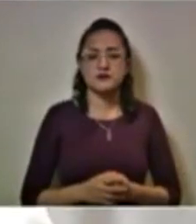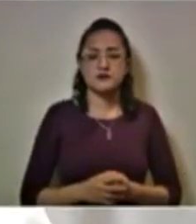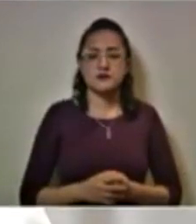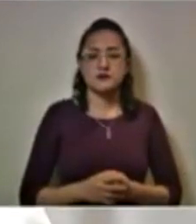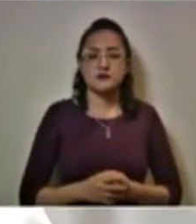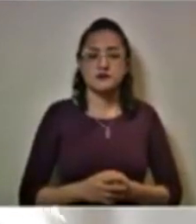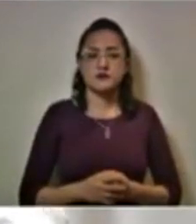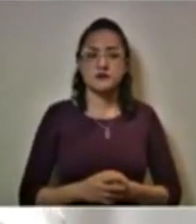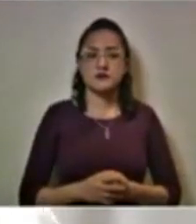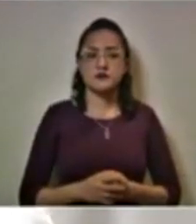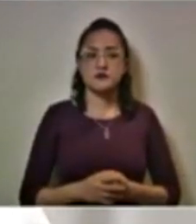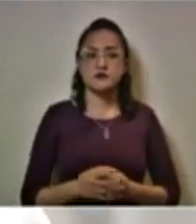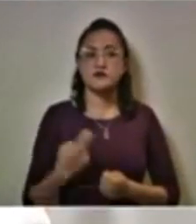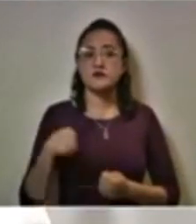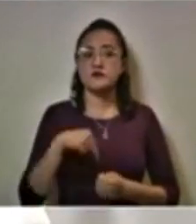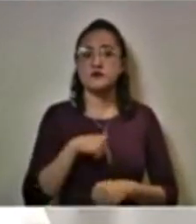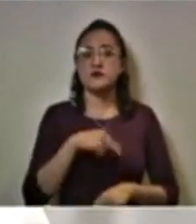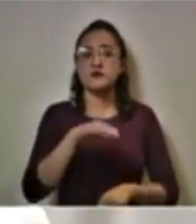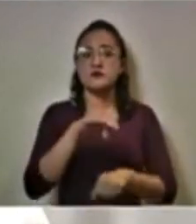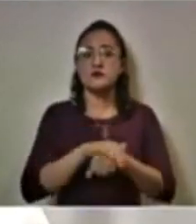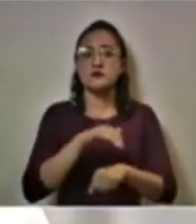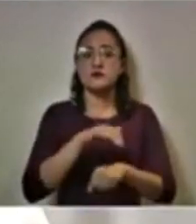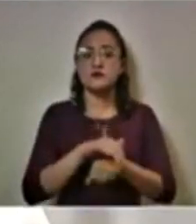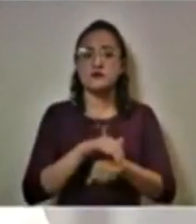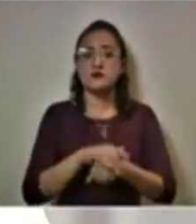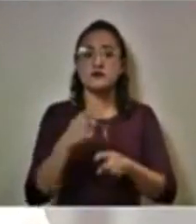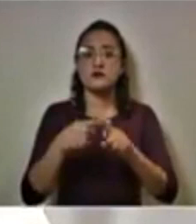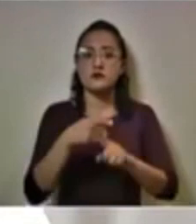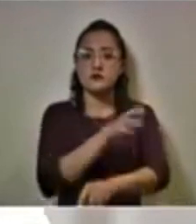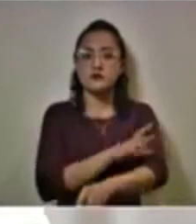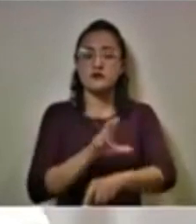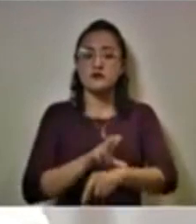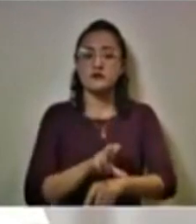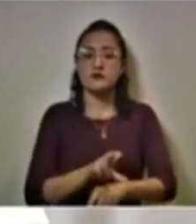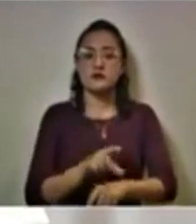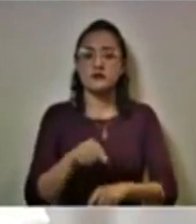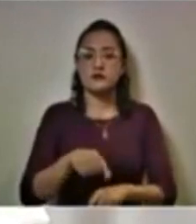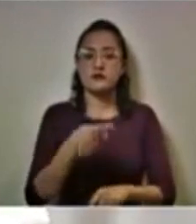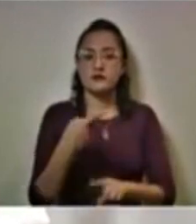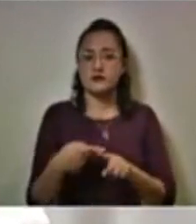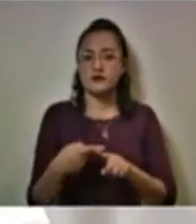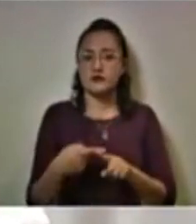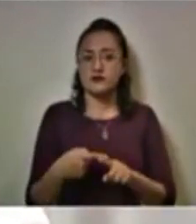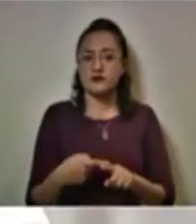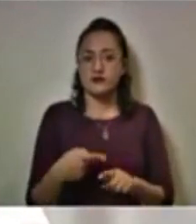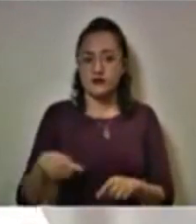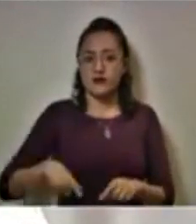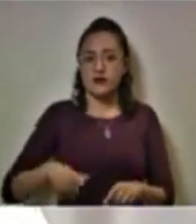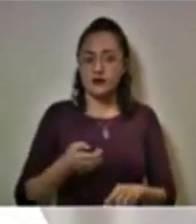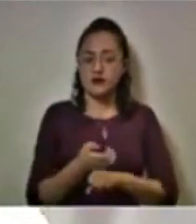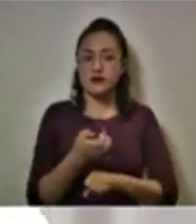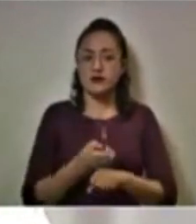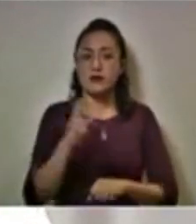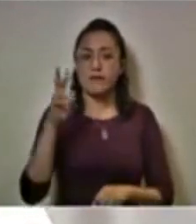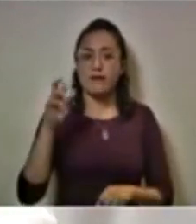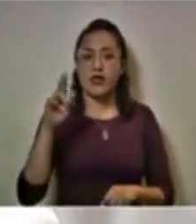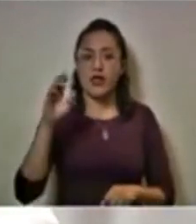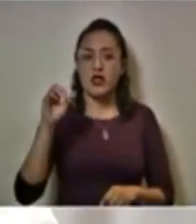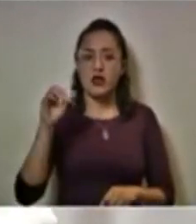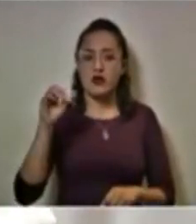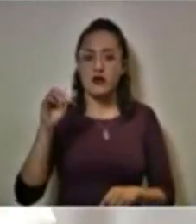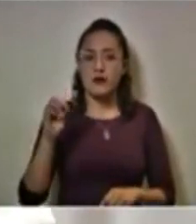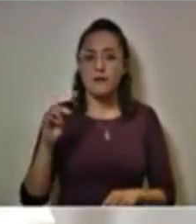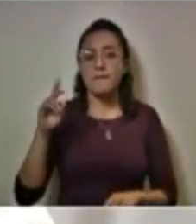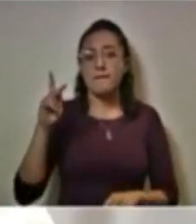nuestra amiga la coordinadora de prensa del gobierno del estado verónica vélez matt witt